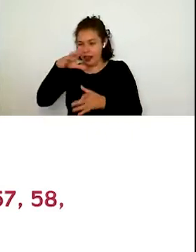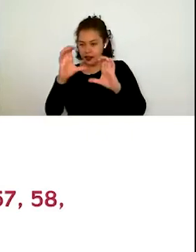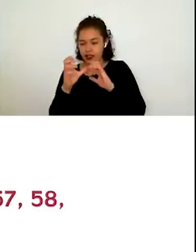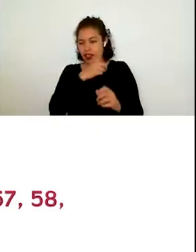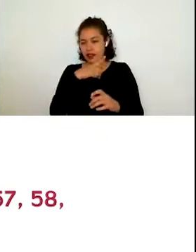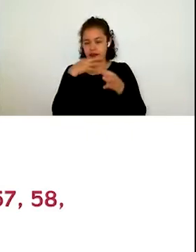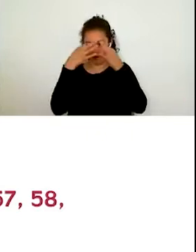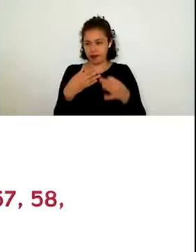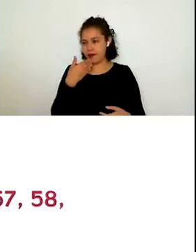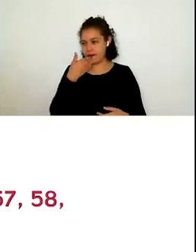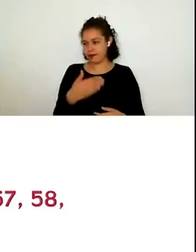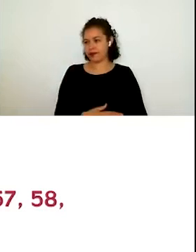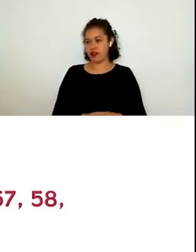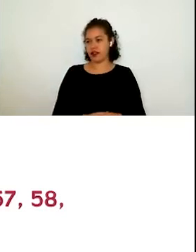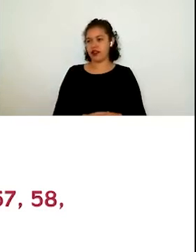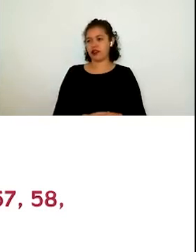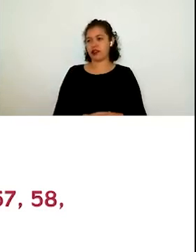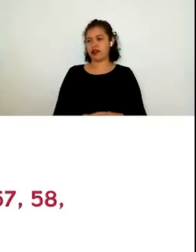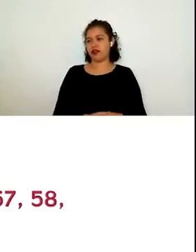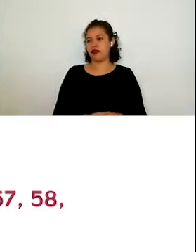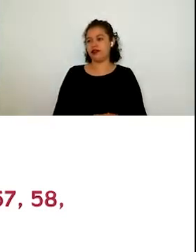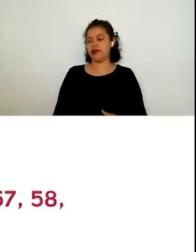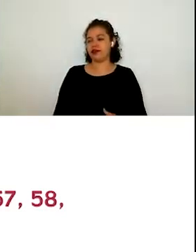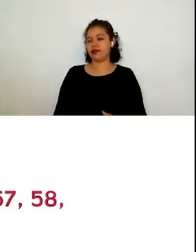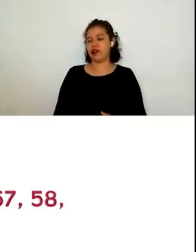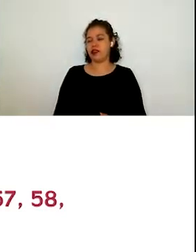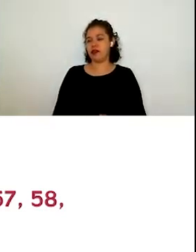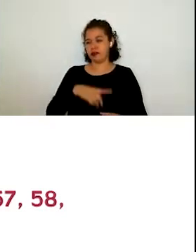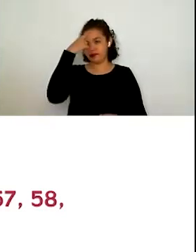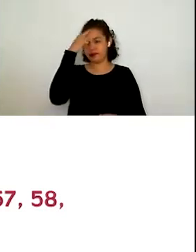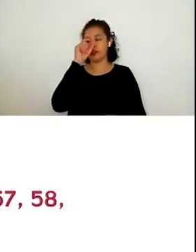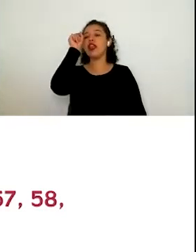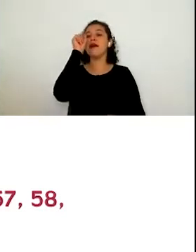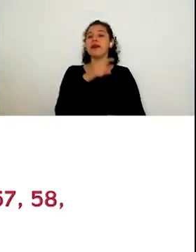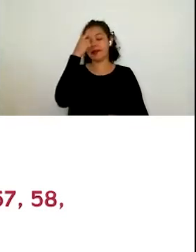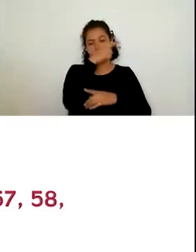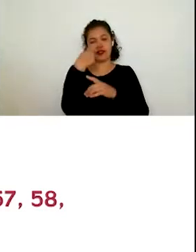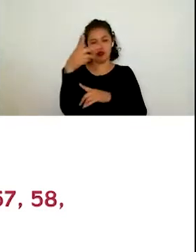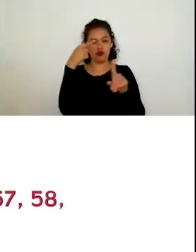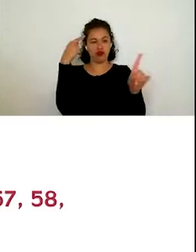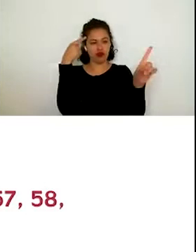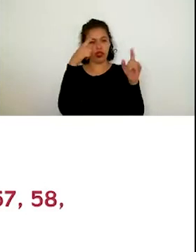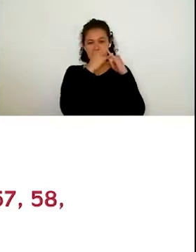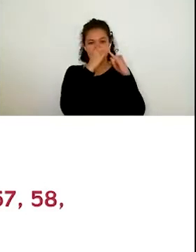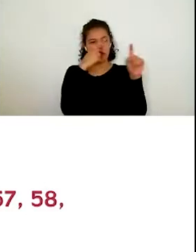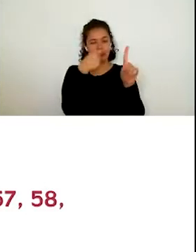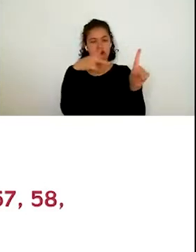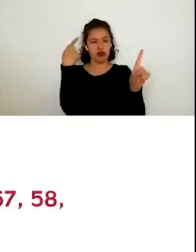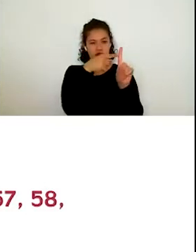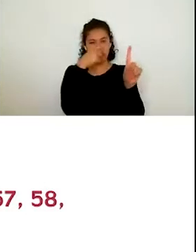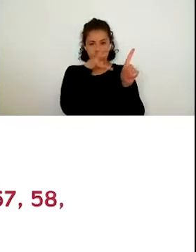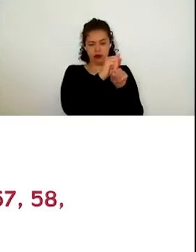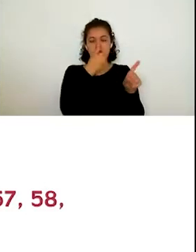Y obviamente también que se cumpla con el objeto social de la institución. Ver que las actividades o